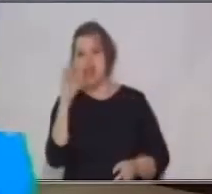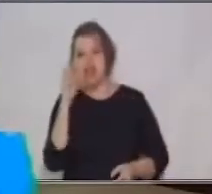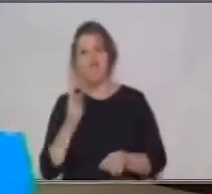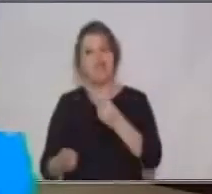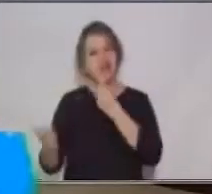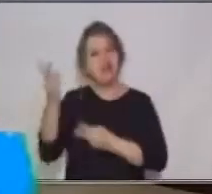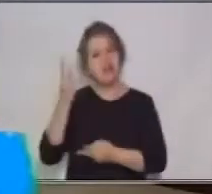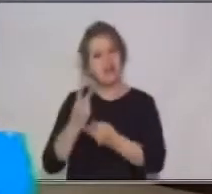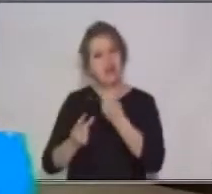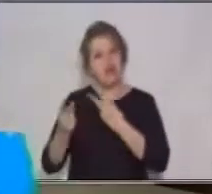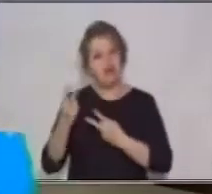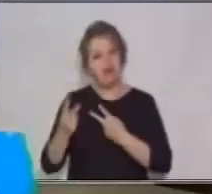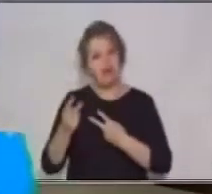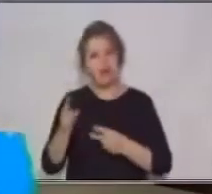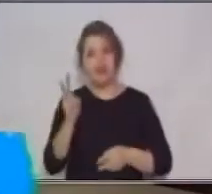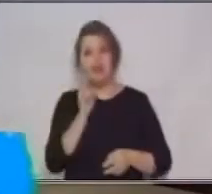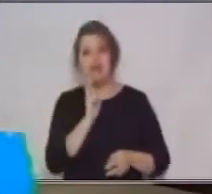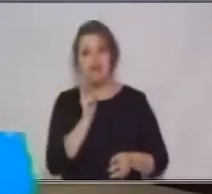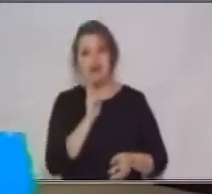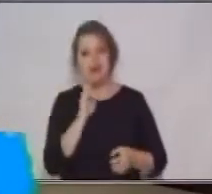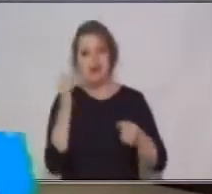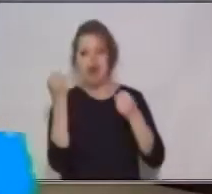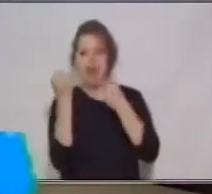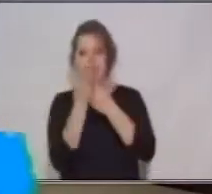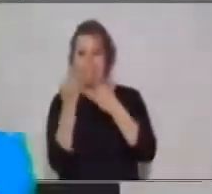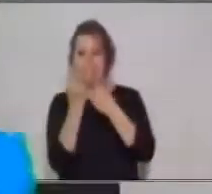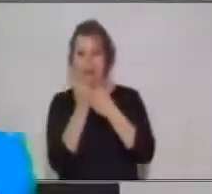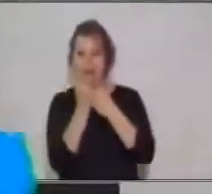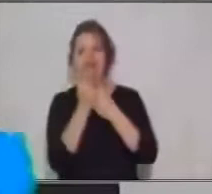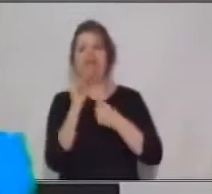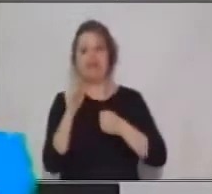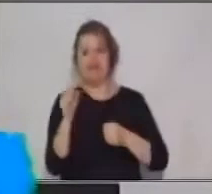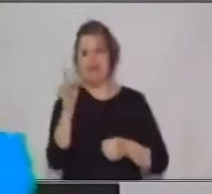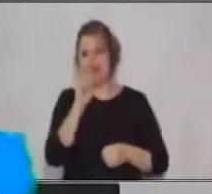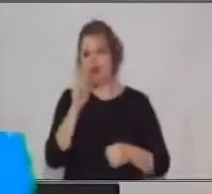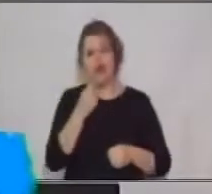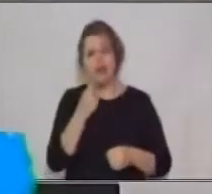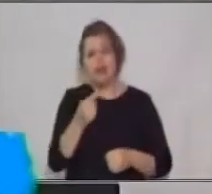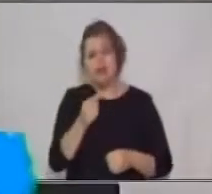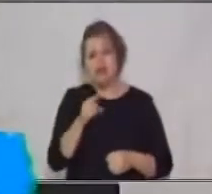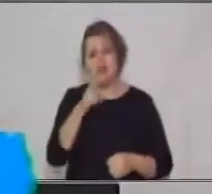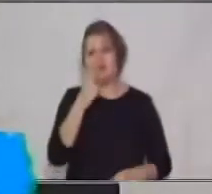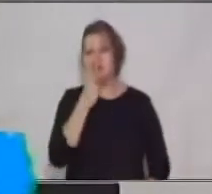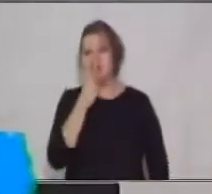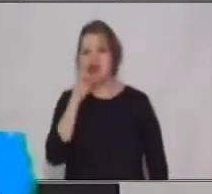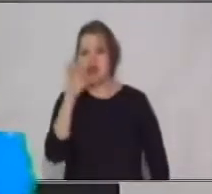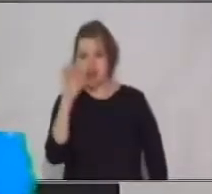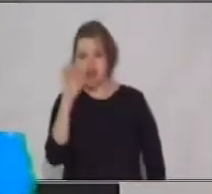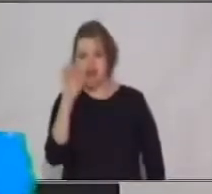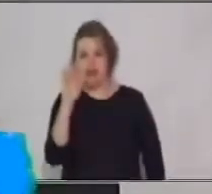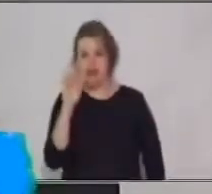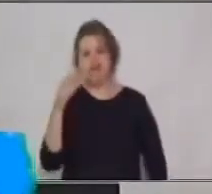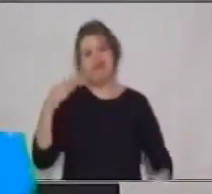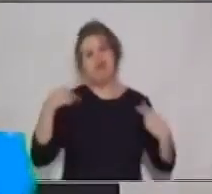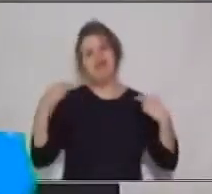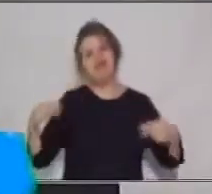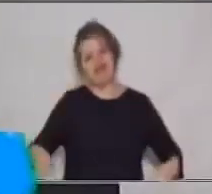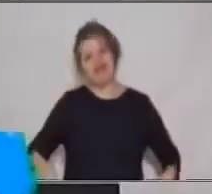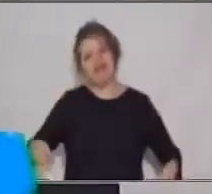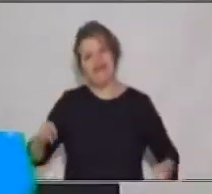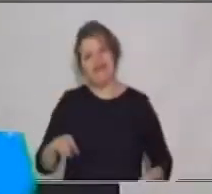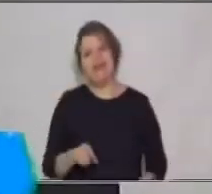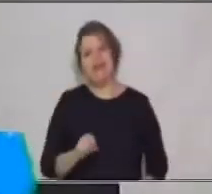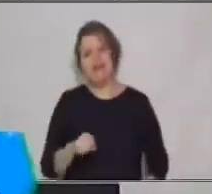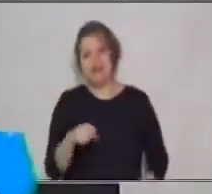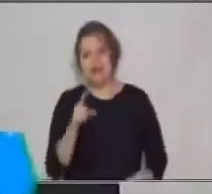y se le va a clasificar como un verbo auxiliar. No podemos decir que solo he significa el verbo ni tampoco venido porque sabemos que es